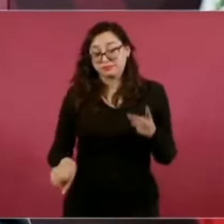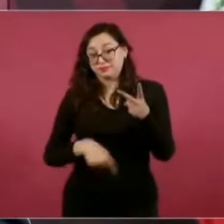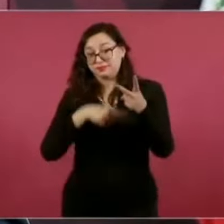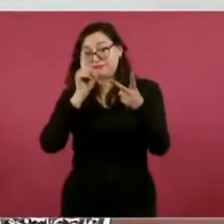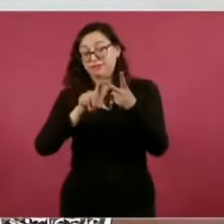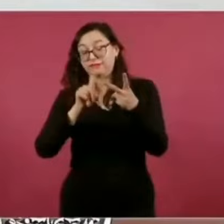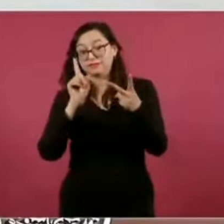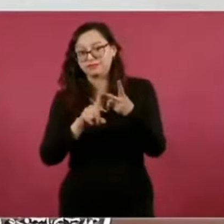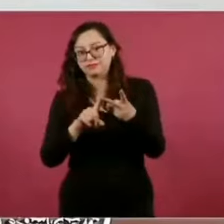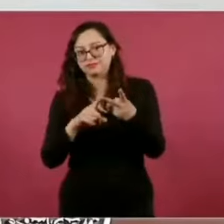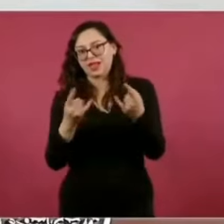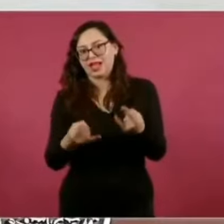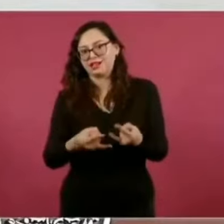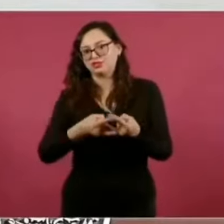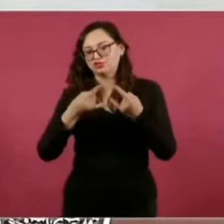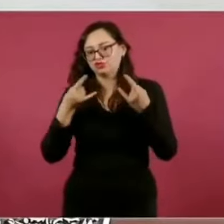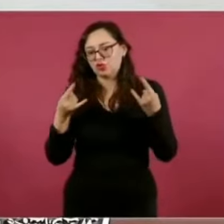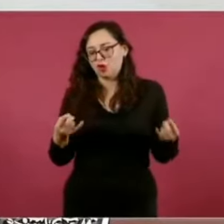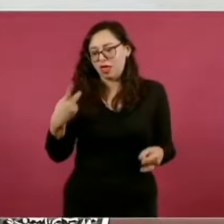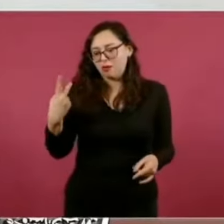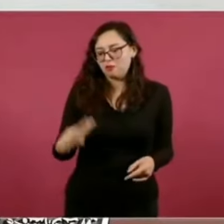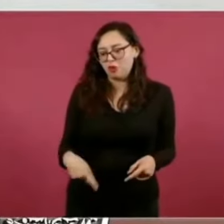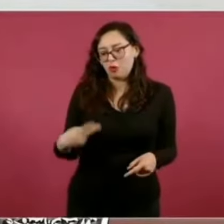excepcional. Con todo respeto,